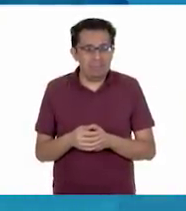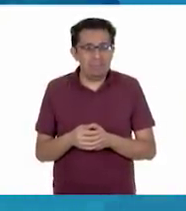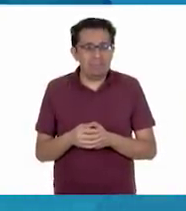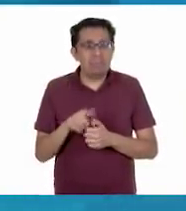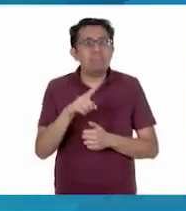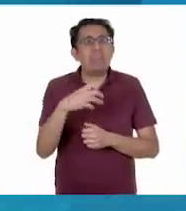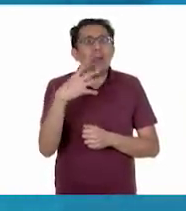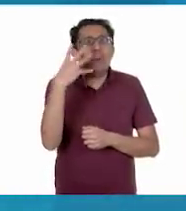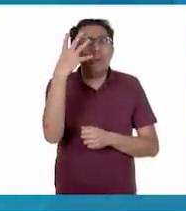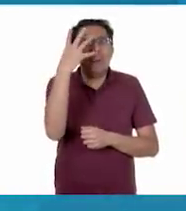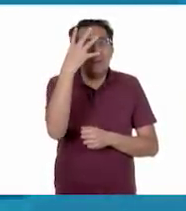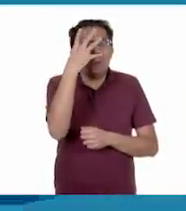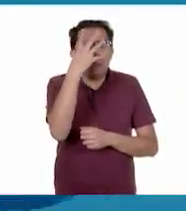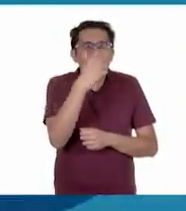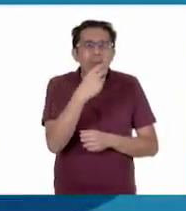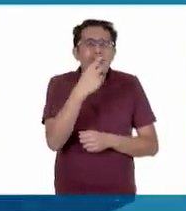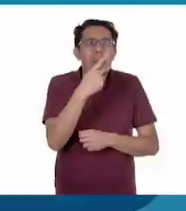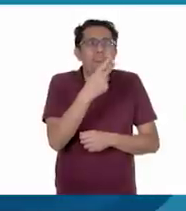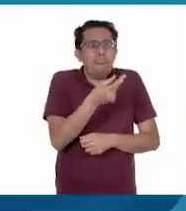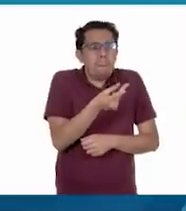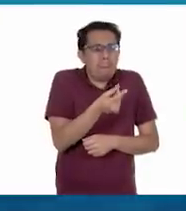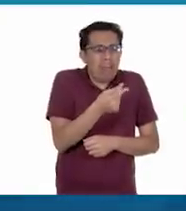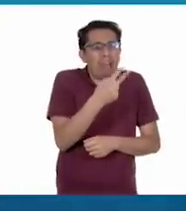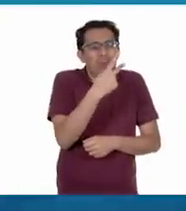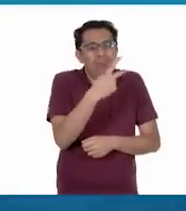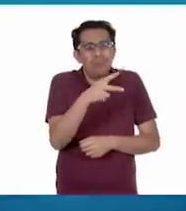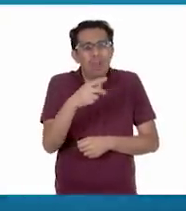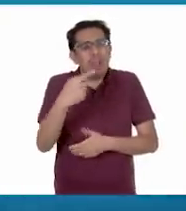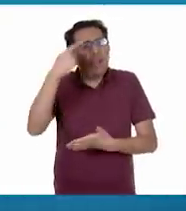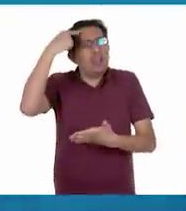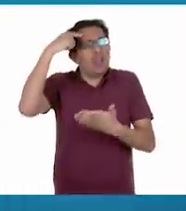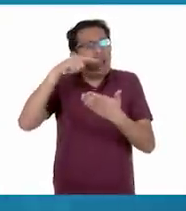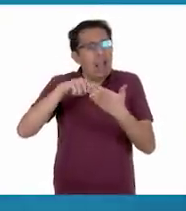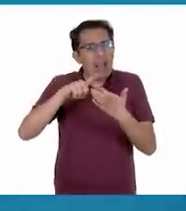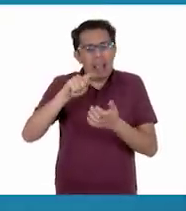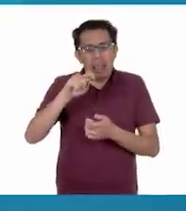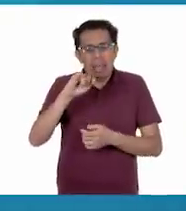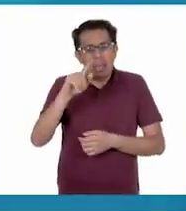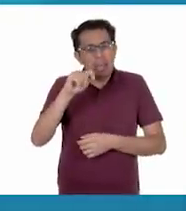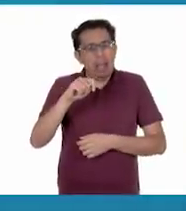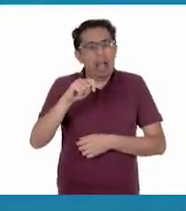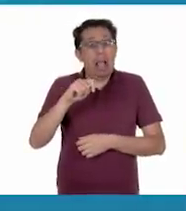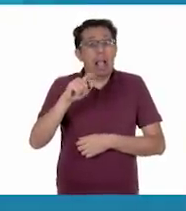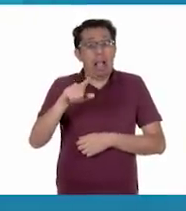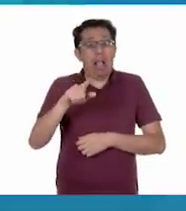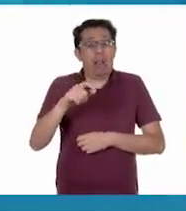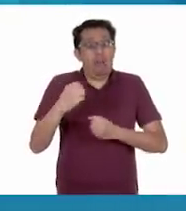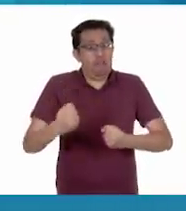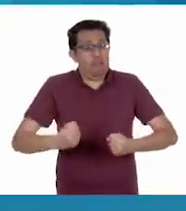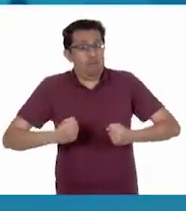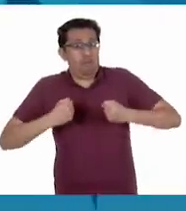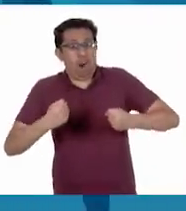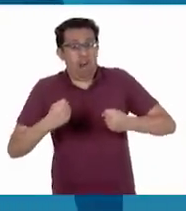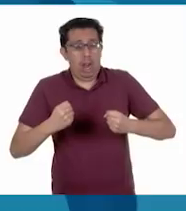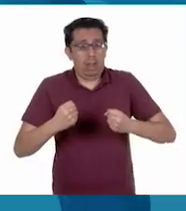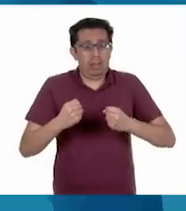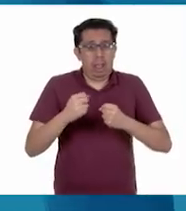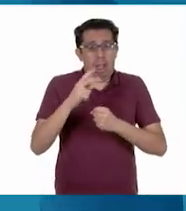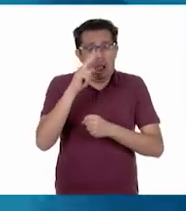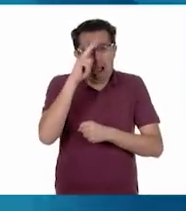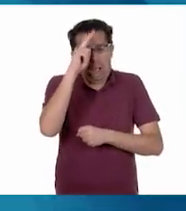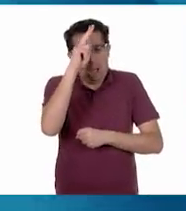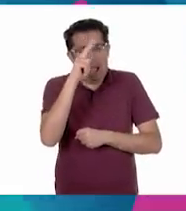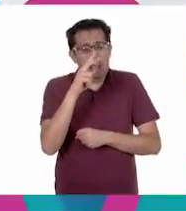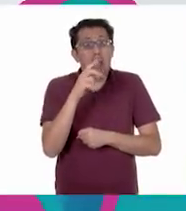Qué bonitos están sus perros, muchachos. Yo pensé que Titán iba a ser un perro fuerte, feroz, pero no. Lo es, uy, si supieran,